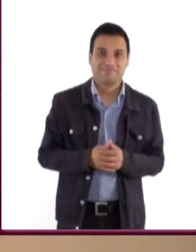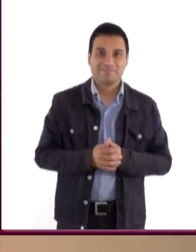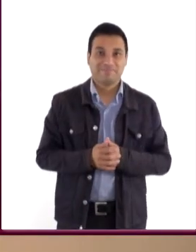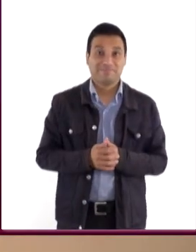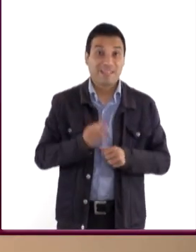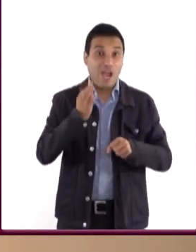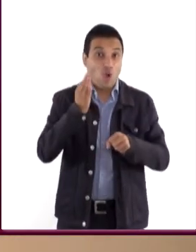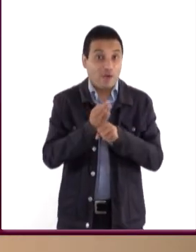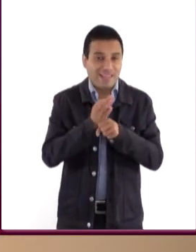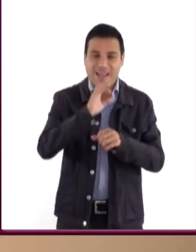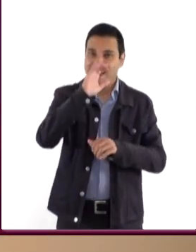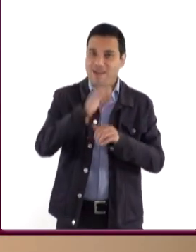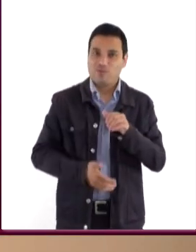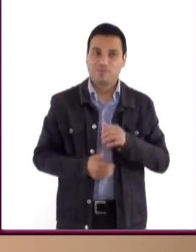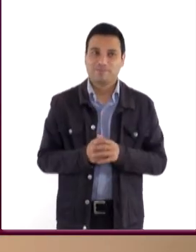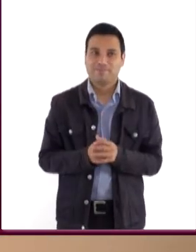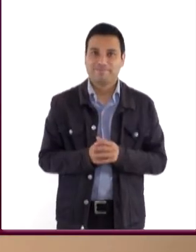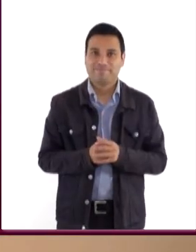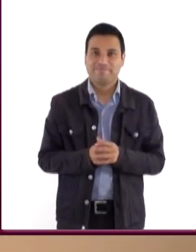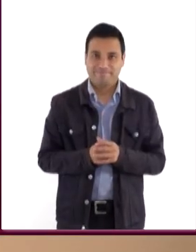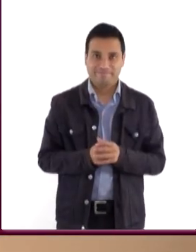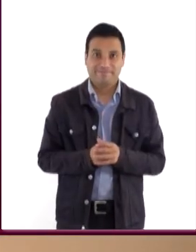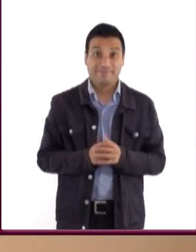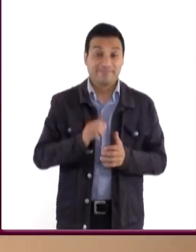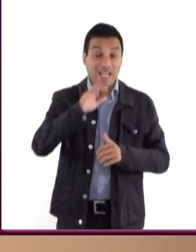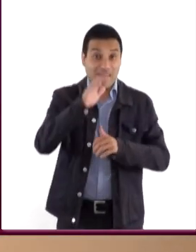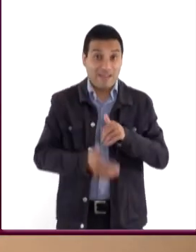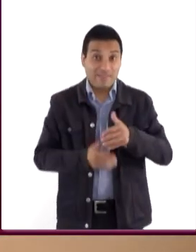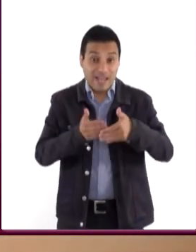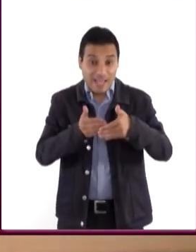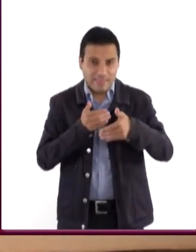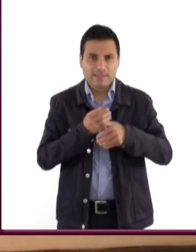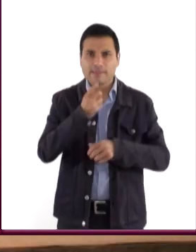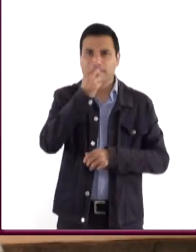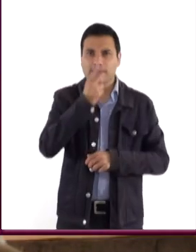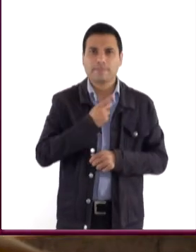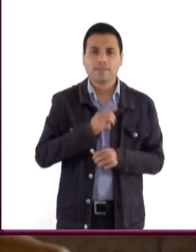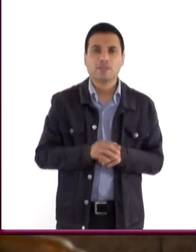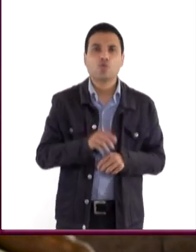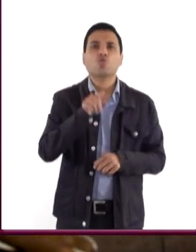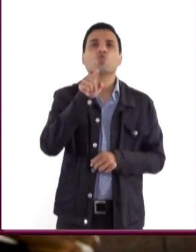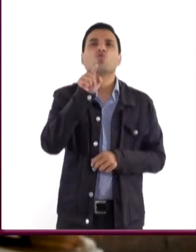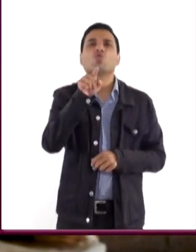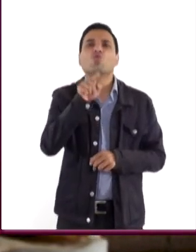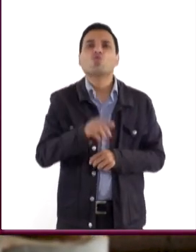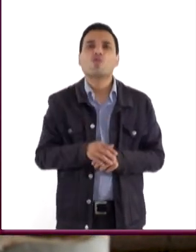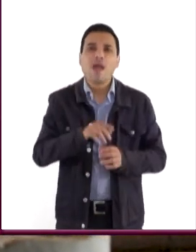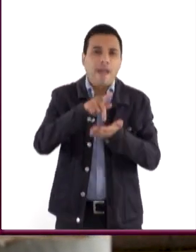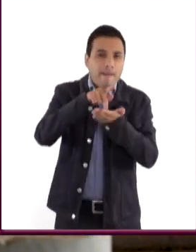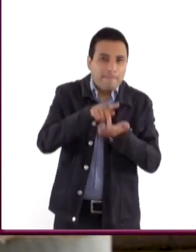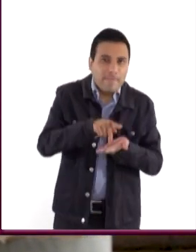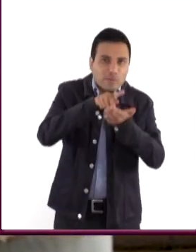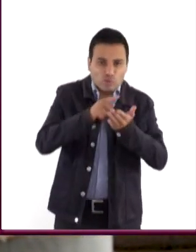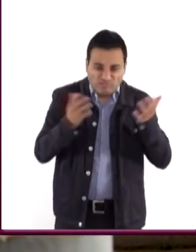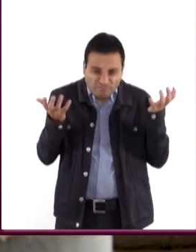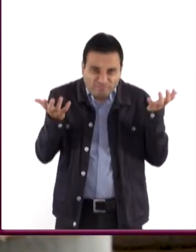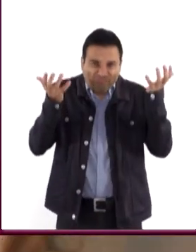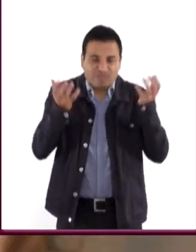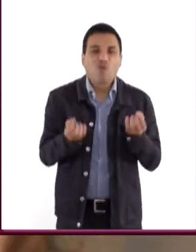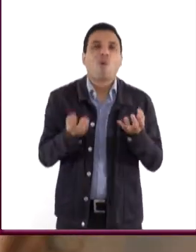esta vez el tiempo se nos agotó. Pero antes de despedirnos, dinos, ¿cuántas veces puedes soportar tu propio